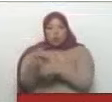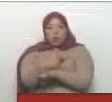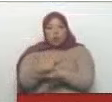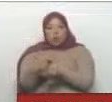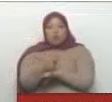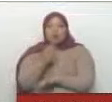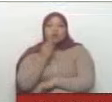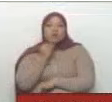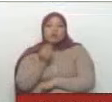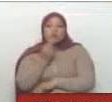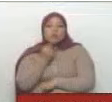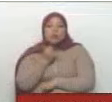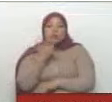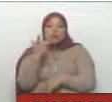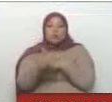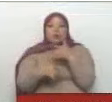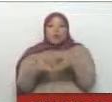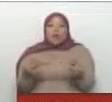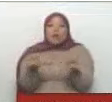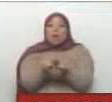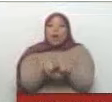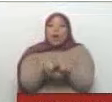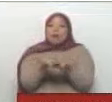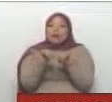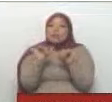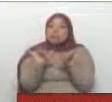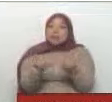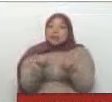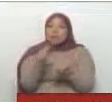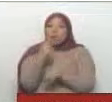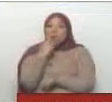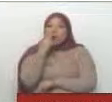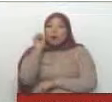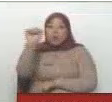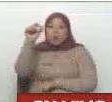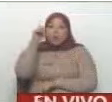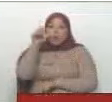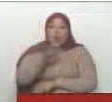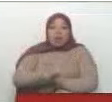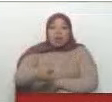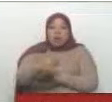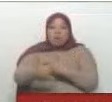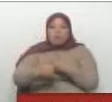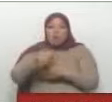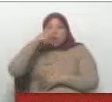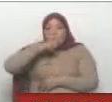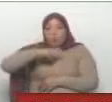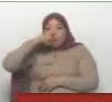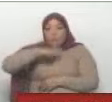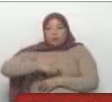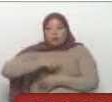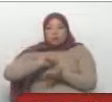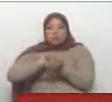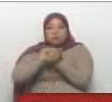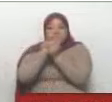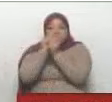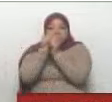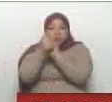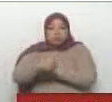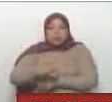gobierno israelí es lo mismo que hizo Hitler contra el pueblo judío: perseguirlo,